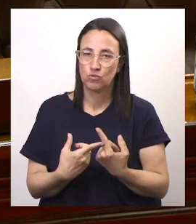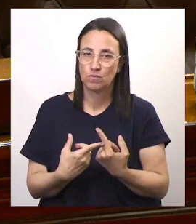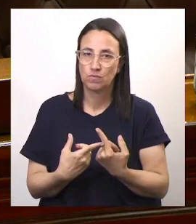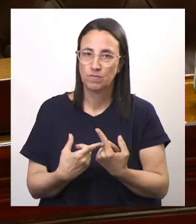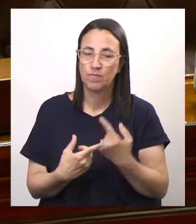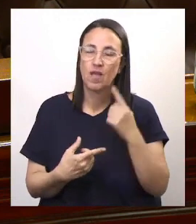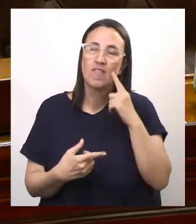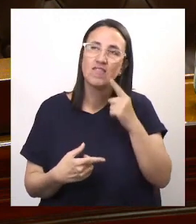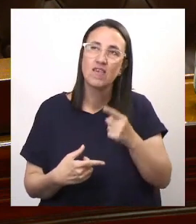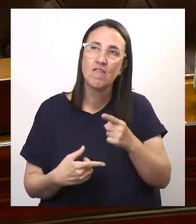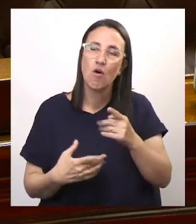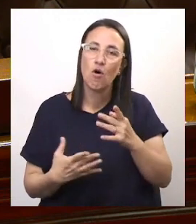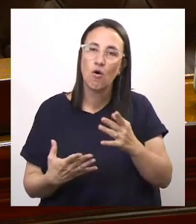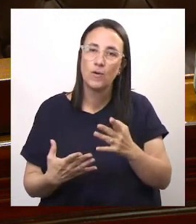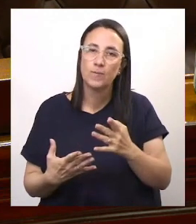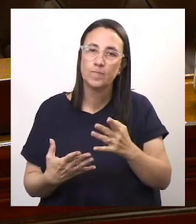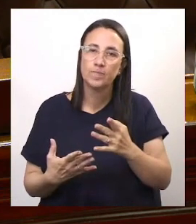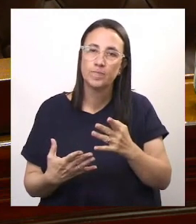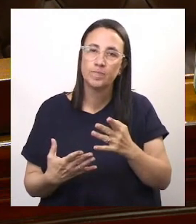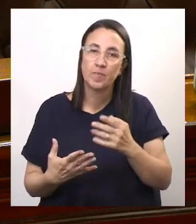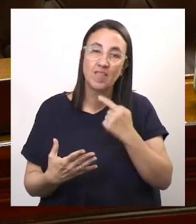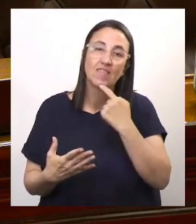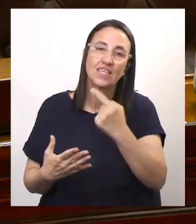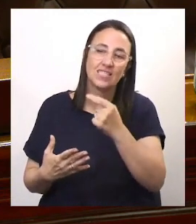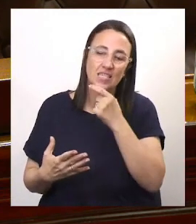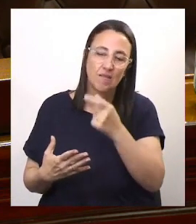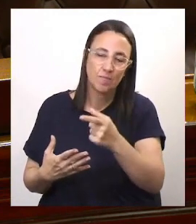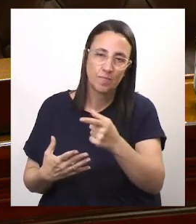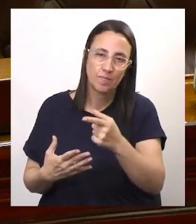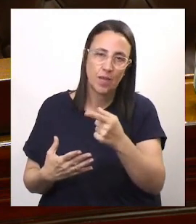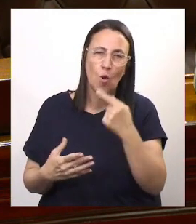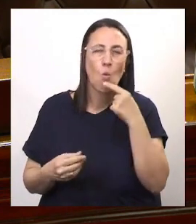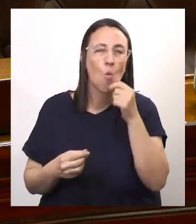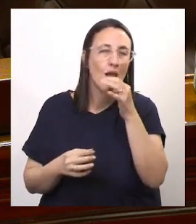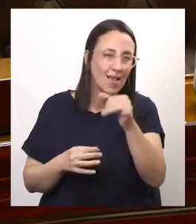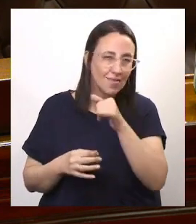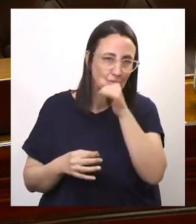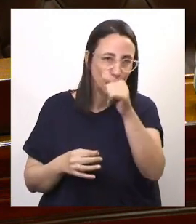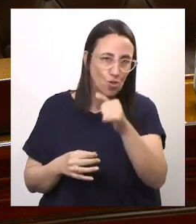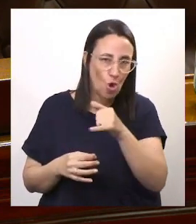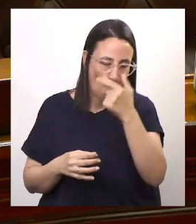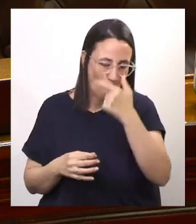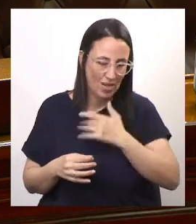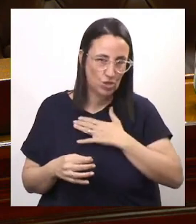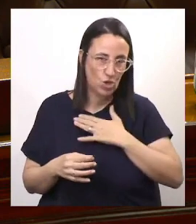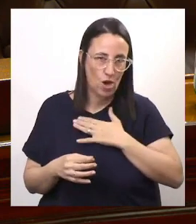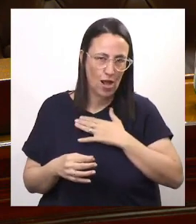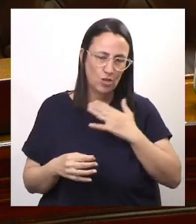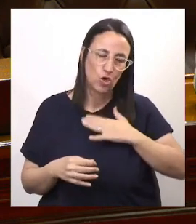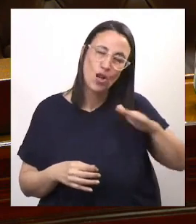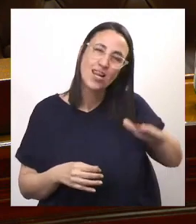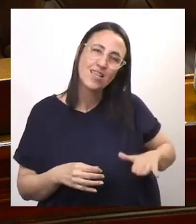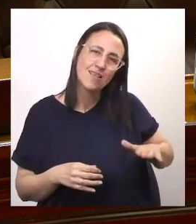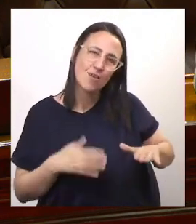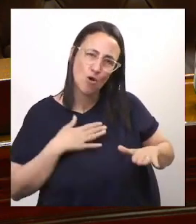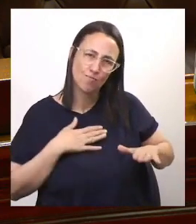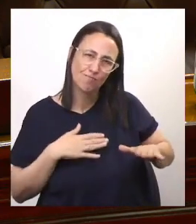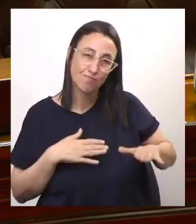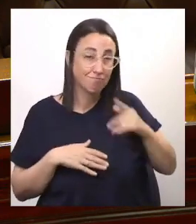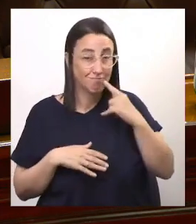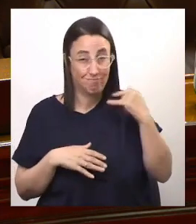Tengo que hacer referencia a alguna anécdota personal. Cuando era niño, y de